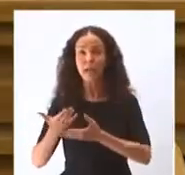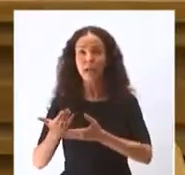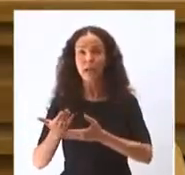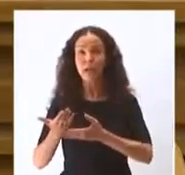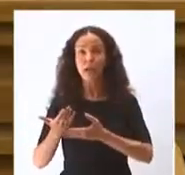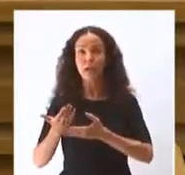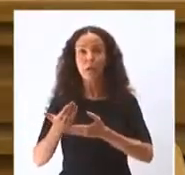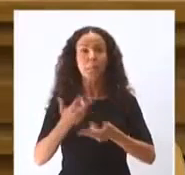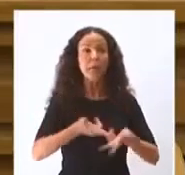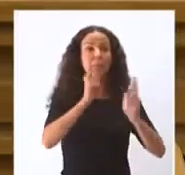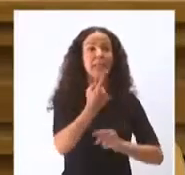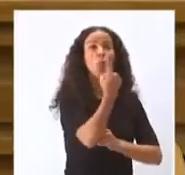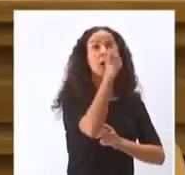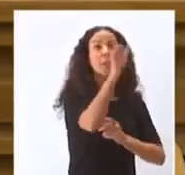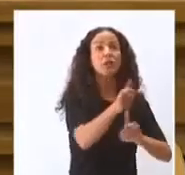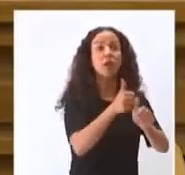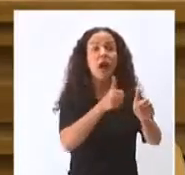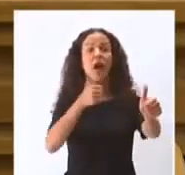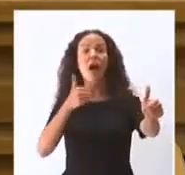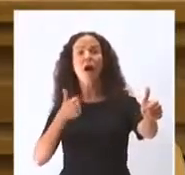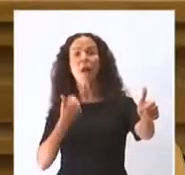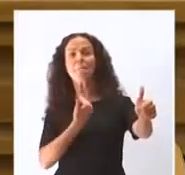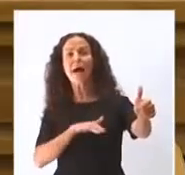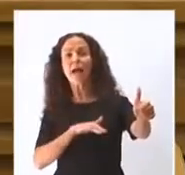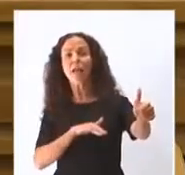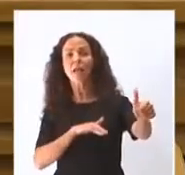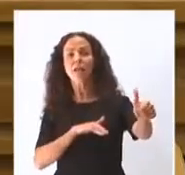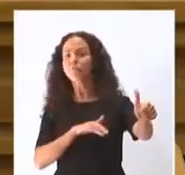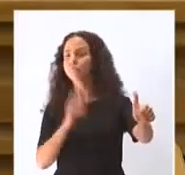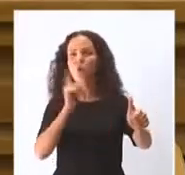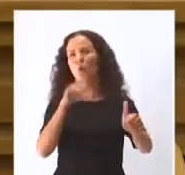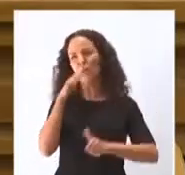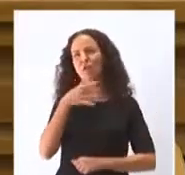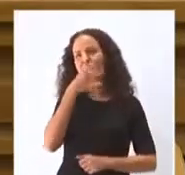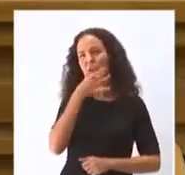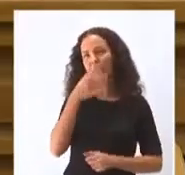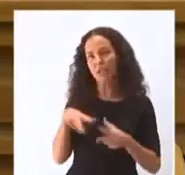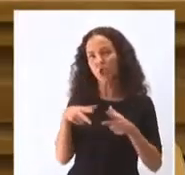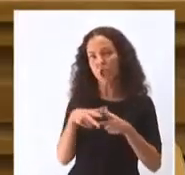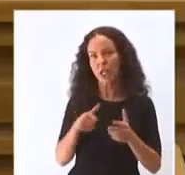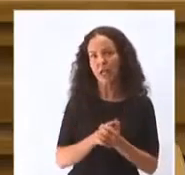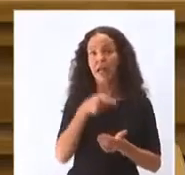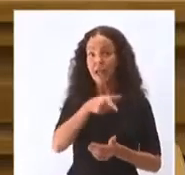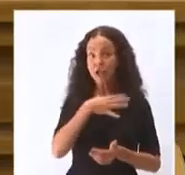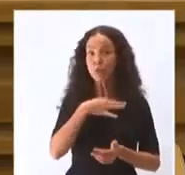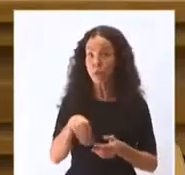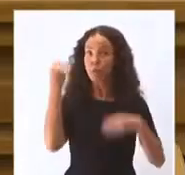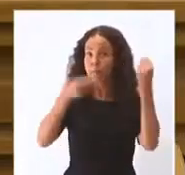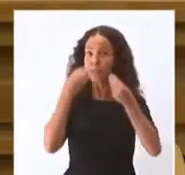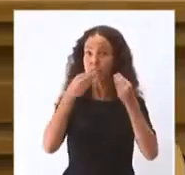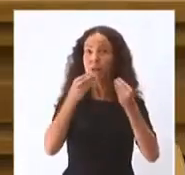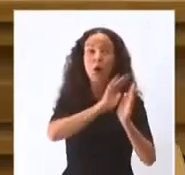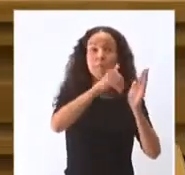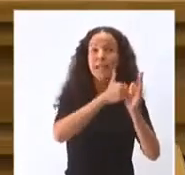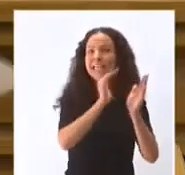absolutamente mal que nos dé esta vergüenza como sociedad este es el mínimo que podemos plantearnos y son miles de personas las que